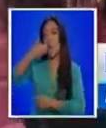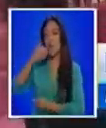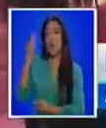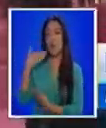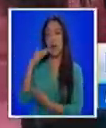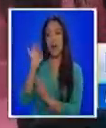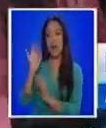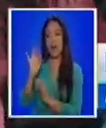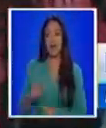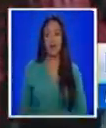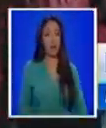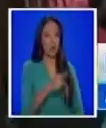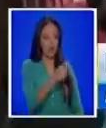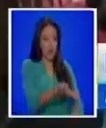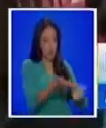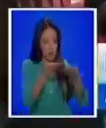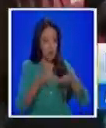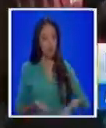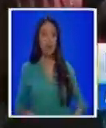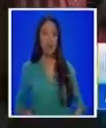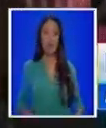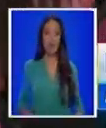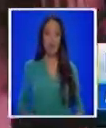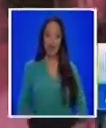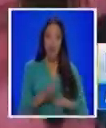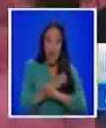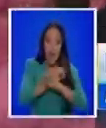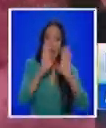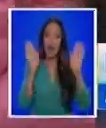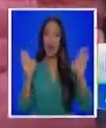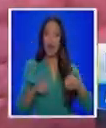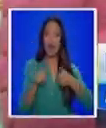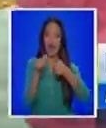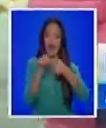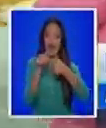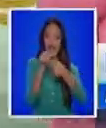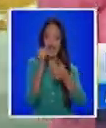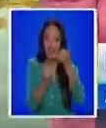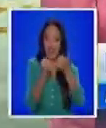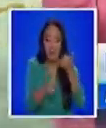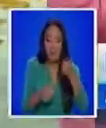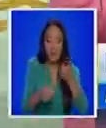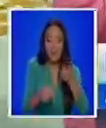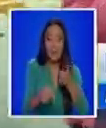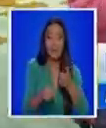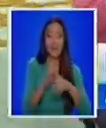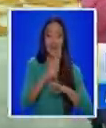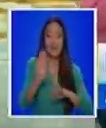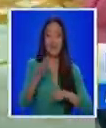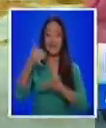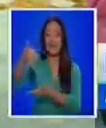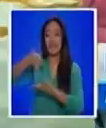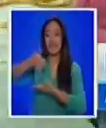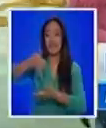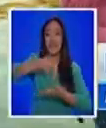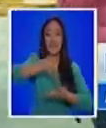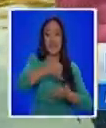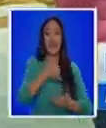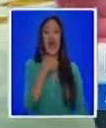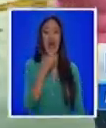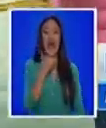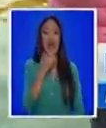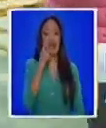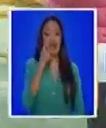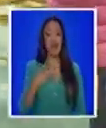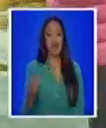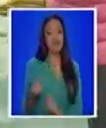vas a recibir? Claro, pues esos ganadores, porque es que estamos cerquitos a la final ya y aquí finalmente van a llevarse los trofeos y bueno, voy a ver si a mí me dan algo también,